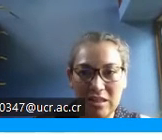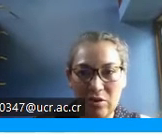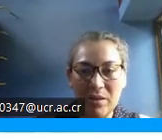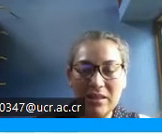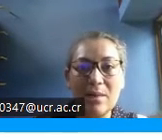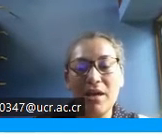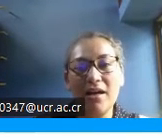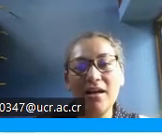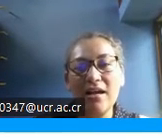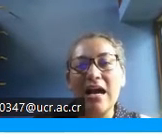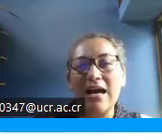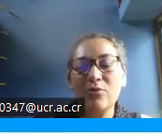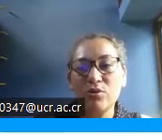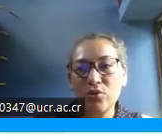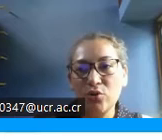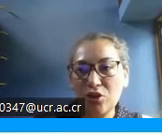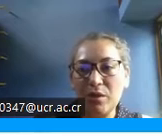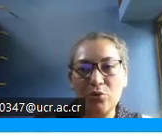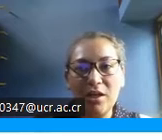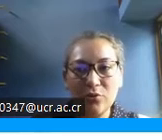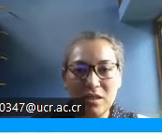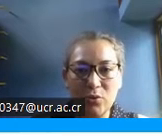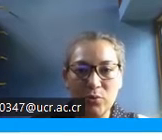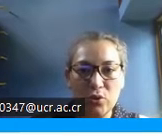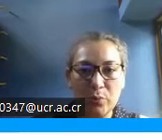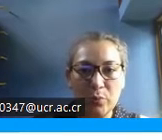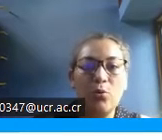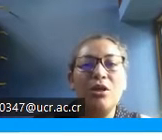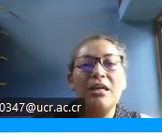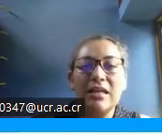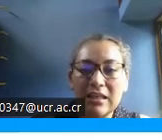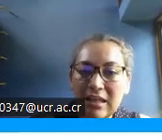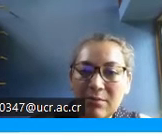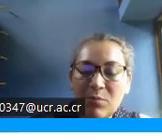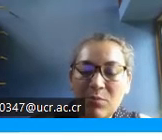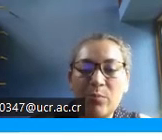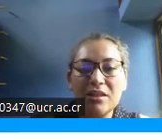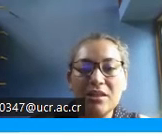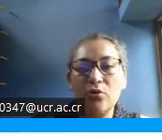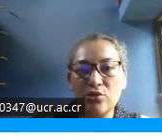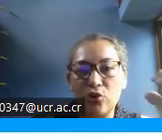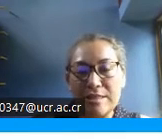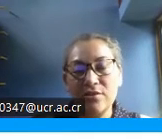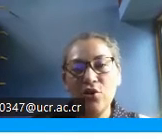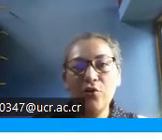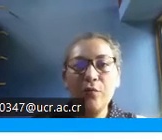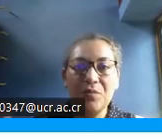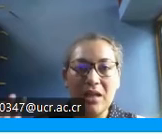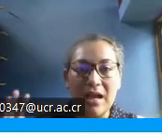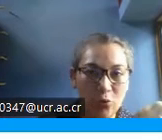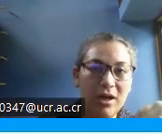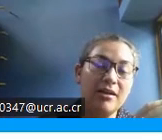Lo que efectivamente se apega a nuestro guión y nos va a ayudar a conseguir nuestro objetivo. Y aquí vamos a trabajar con la